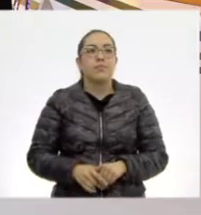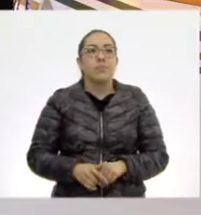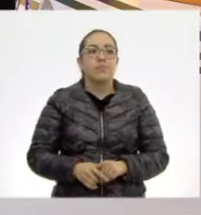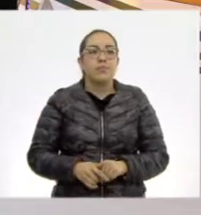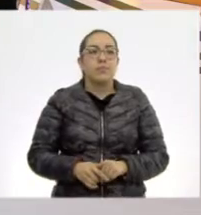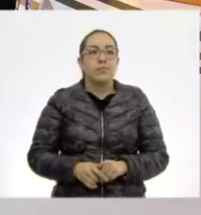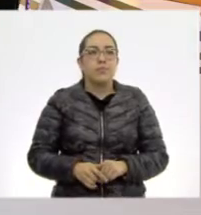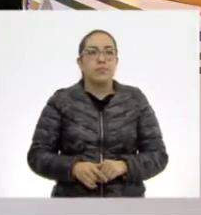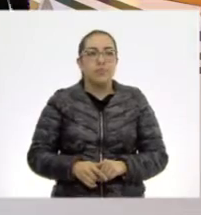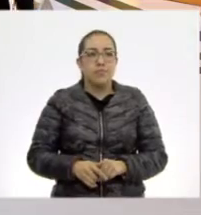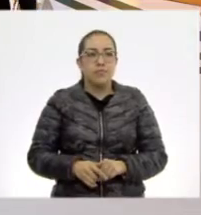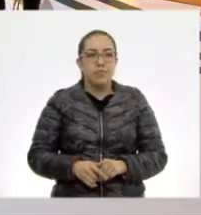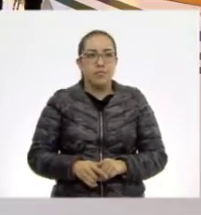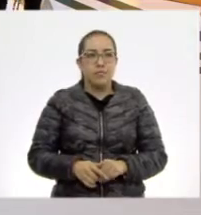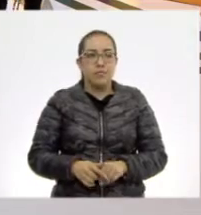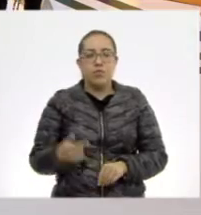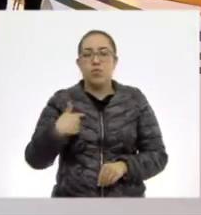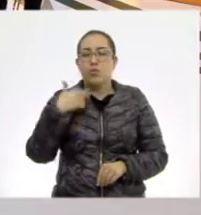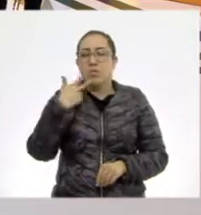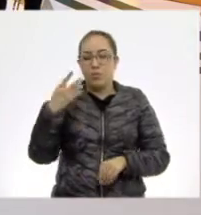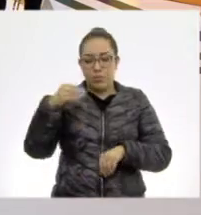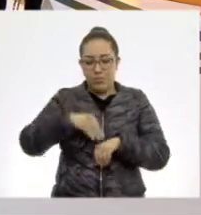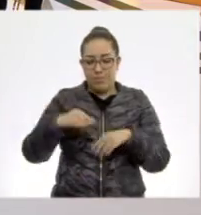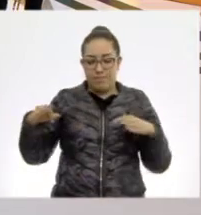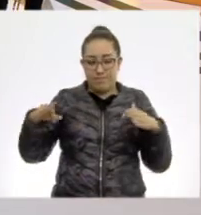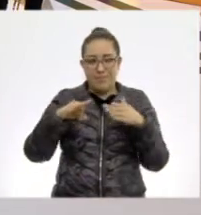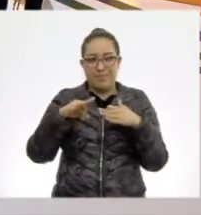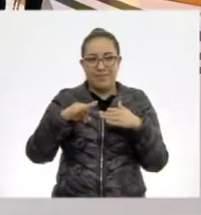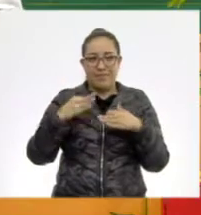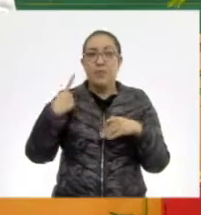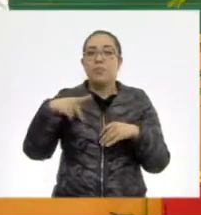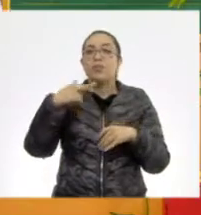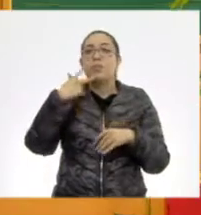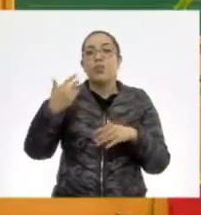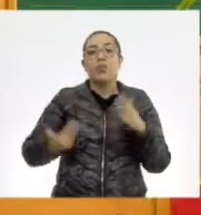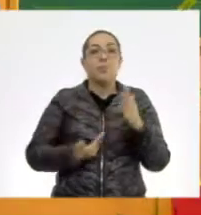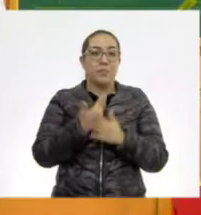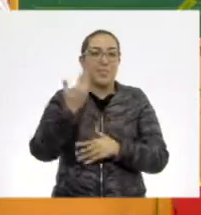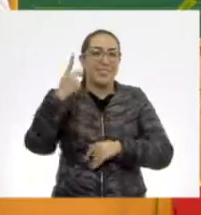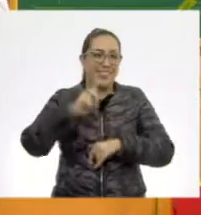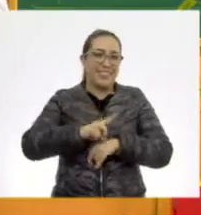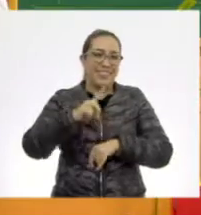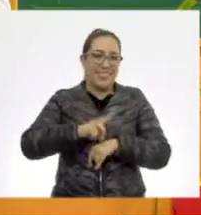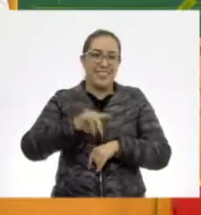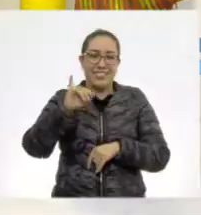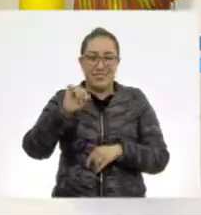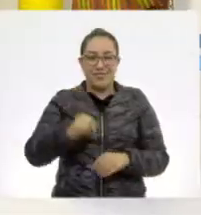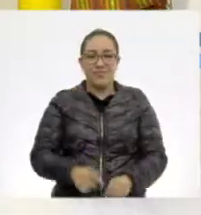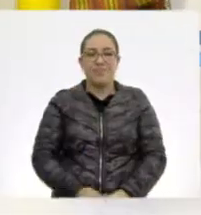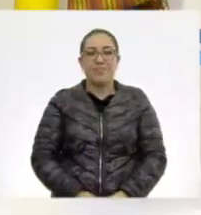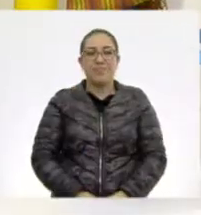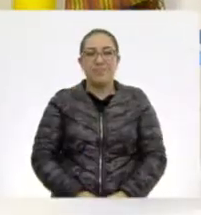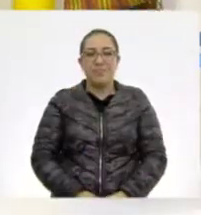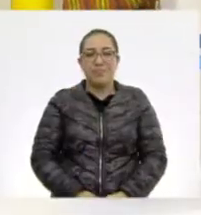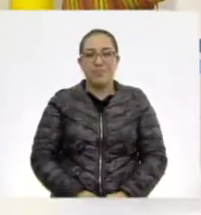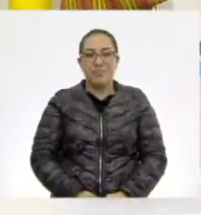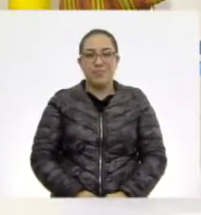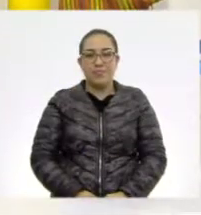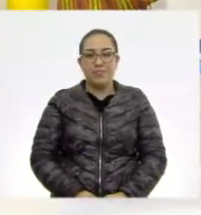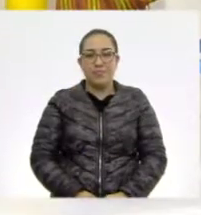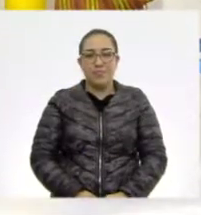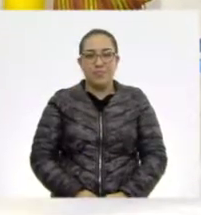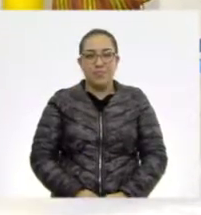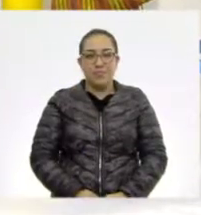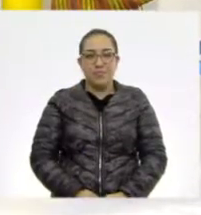a poner. Pero... un poquito más cerca. Cuando sea de día. Sí. Bueno, si es de día, más cerca. Más acá. Sí, podría